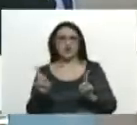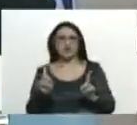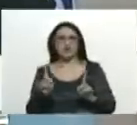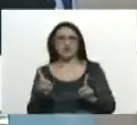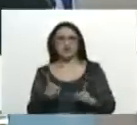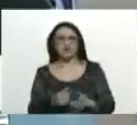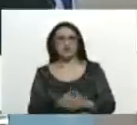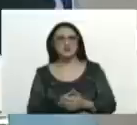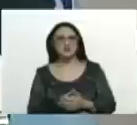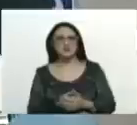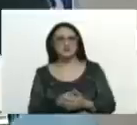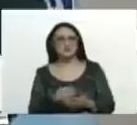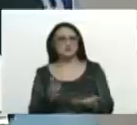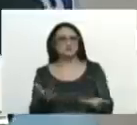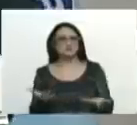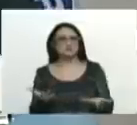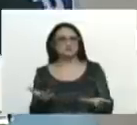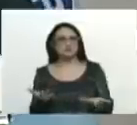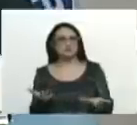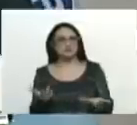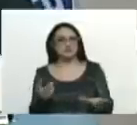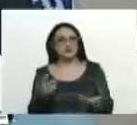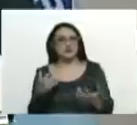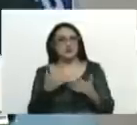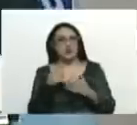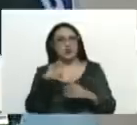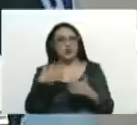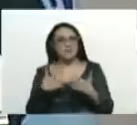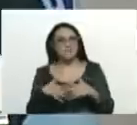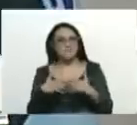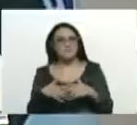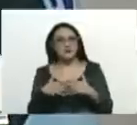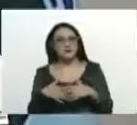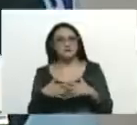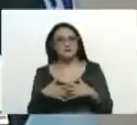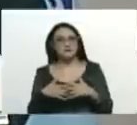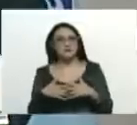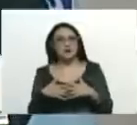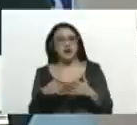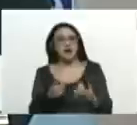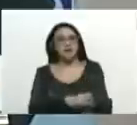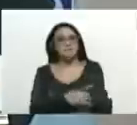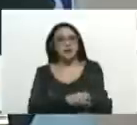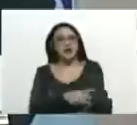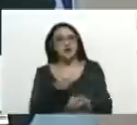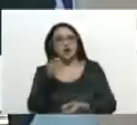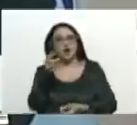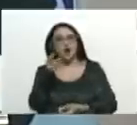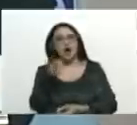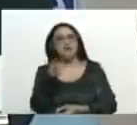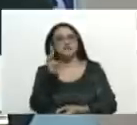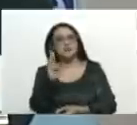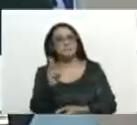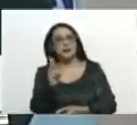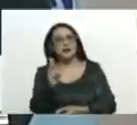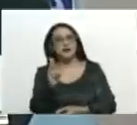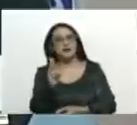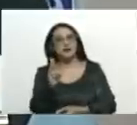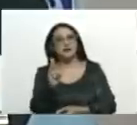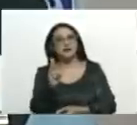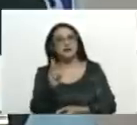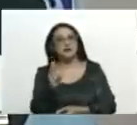Eso es bueno como la empresa esta Los Hermanos HP son verdaderamente